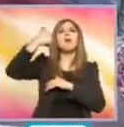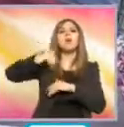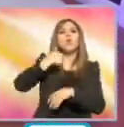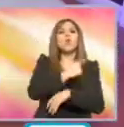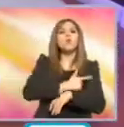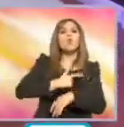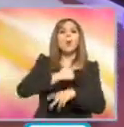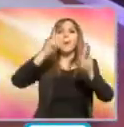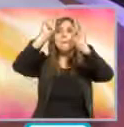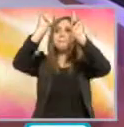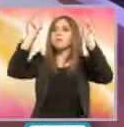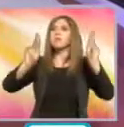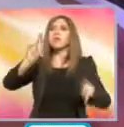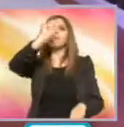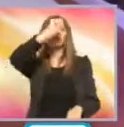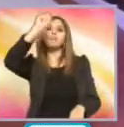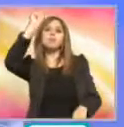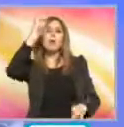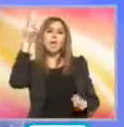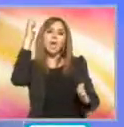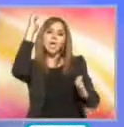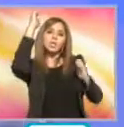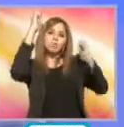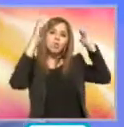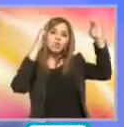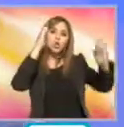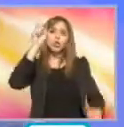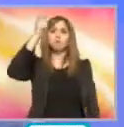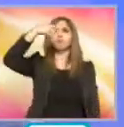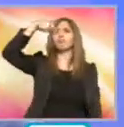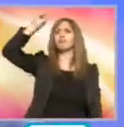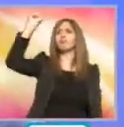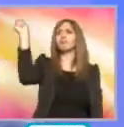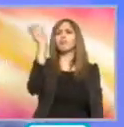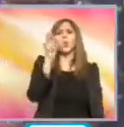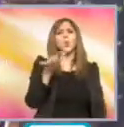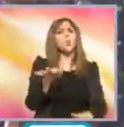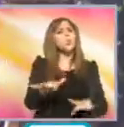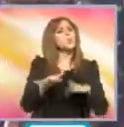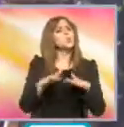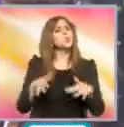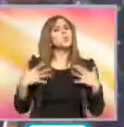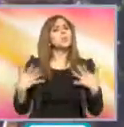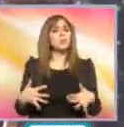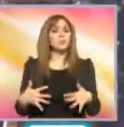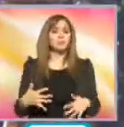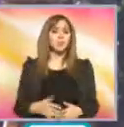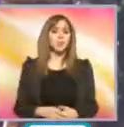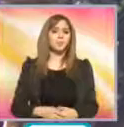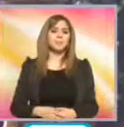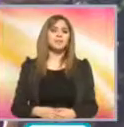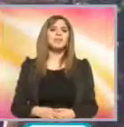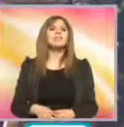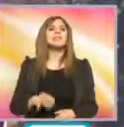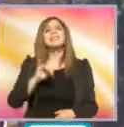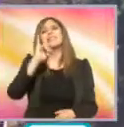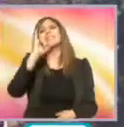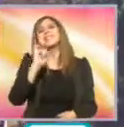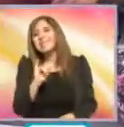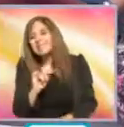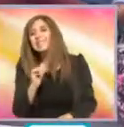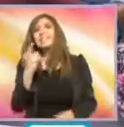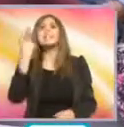sí, ahora pasan los niños a exponer unas cosas impresionantes. Pero Sí. aún así es obligado. Sigue Yo creo siendo que temprano es que la los